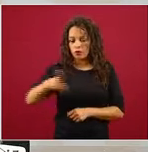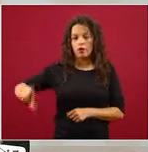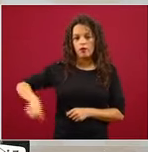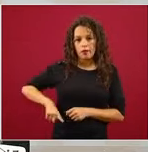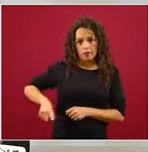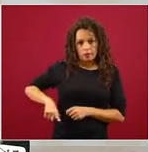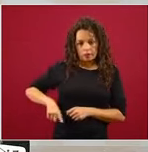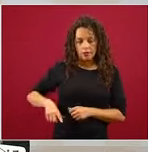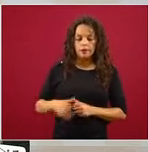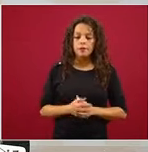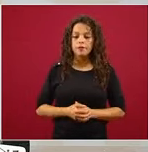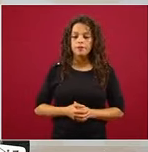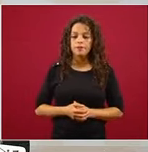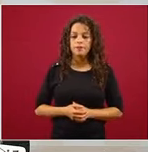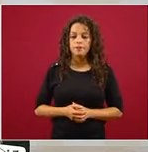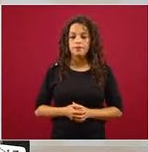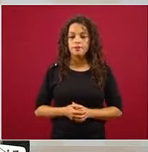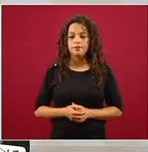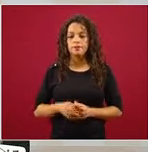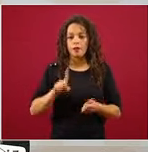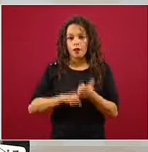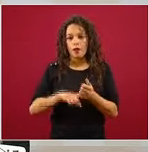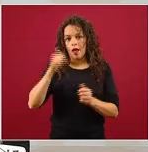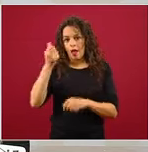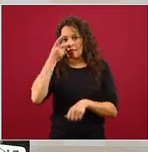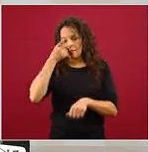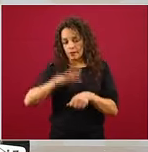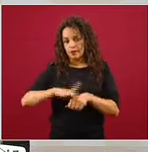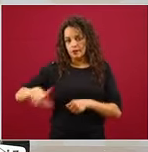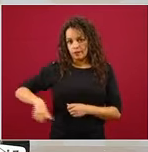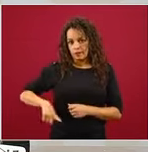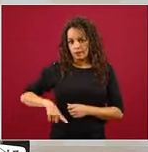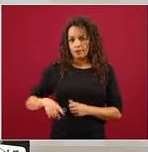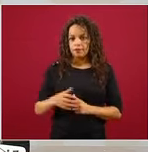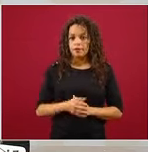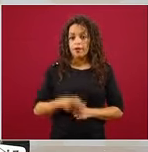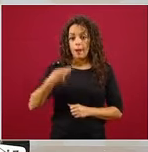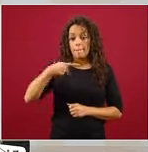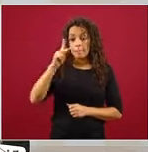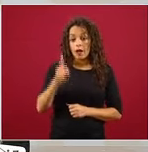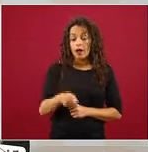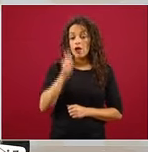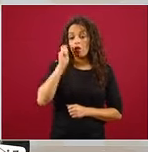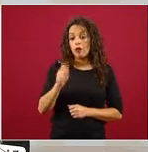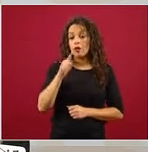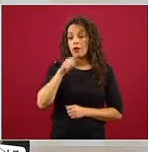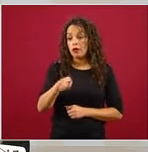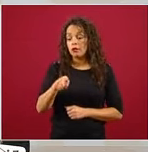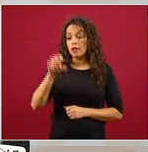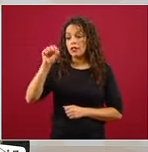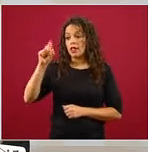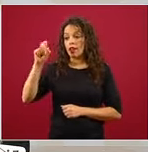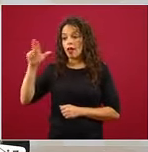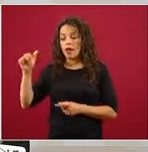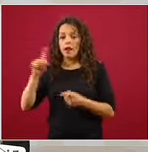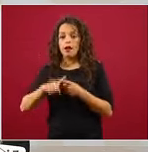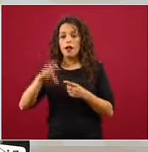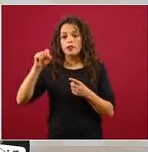Federal. Se exceptuó en ello a las Fuerzas Armadas, la Guardia Nacional y los trabajadores de